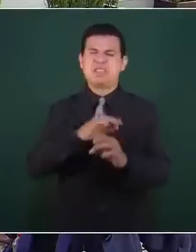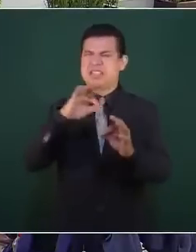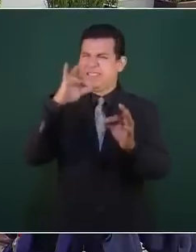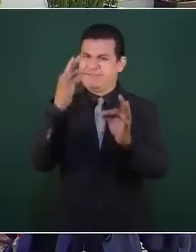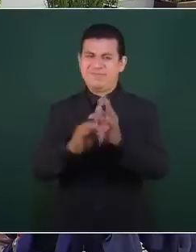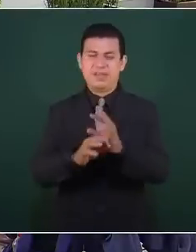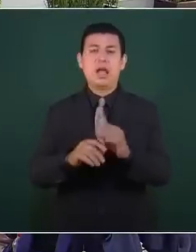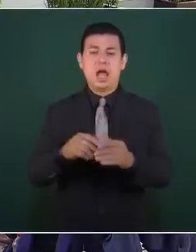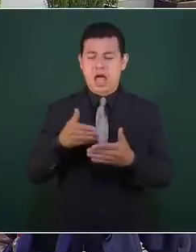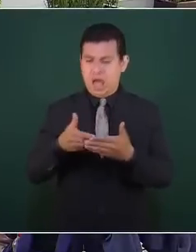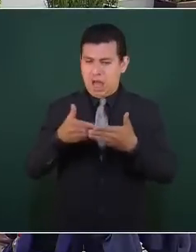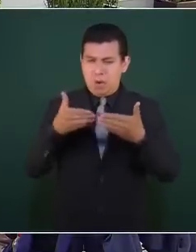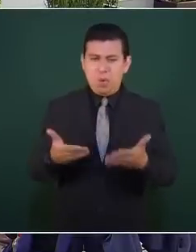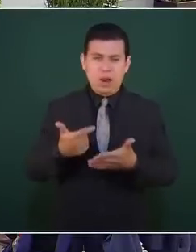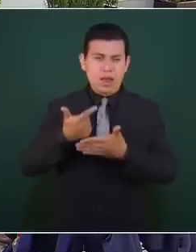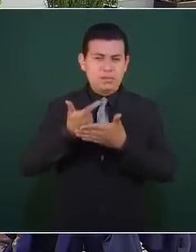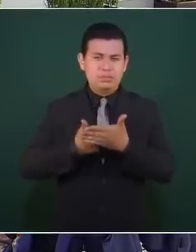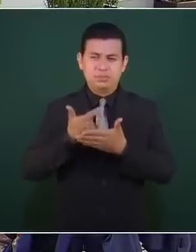Ya llevamos